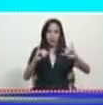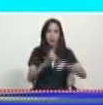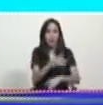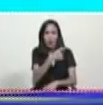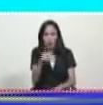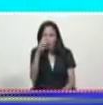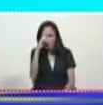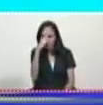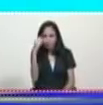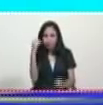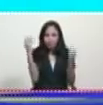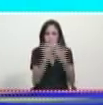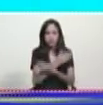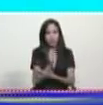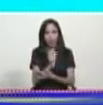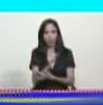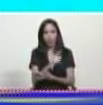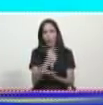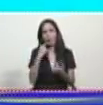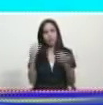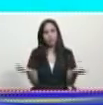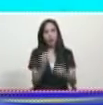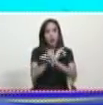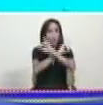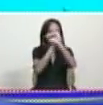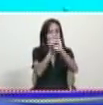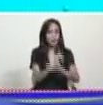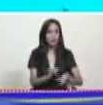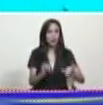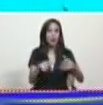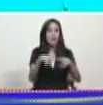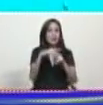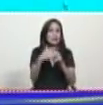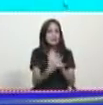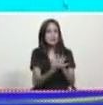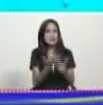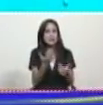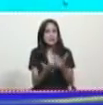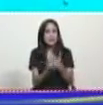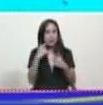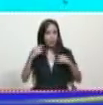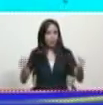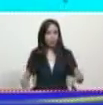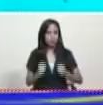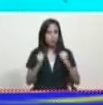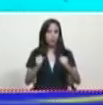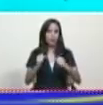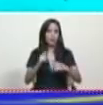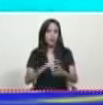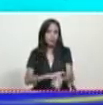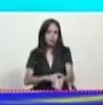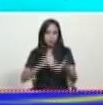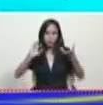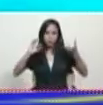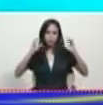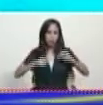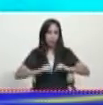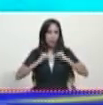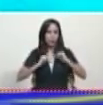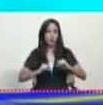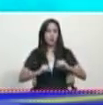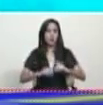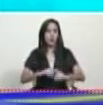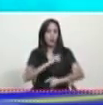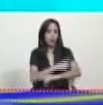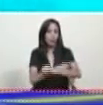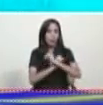dude. Las circunstancias que nos toca enfrentar con coraje y valentía nos harán más fuertes y harán de